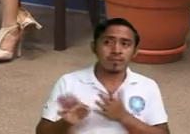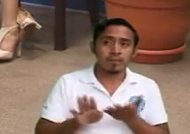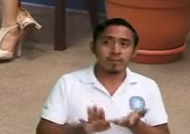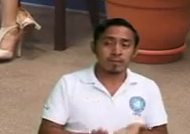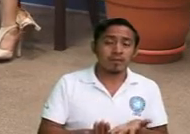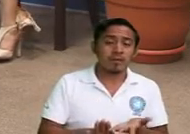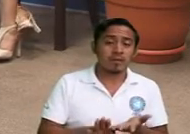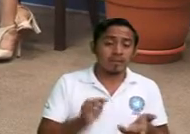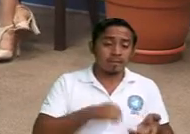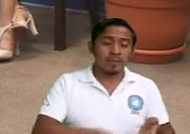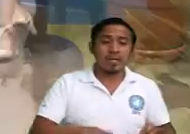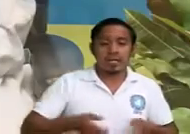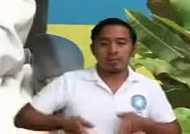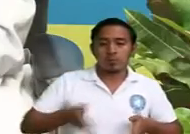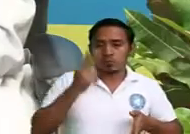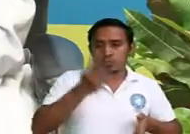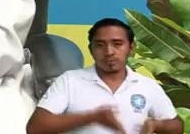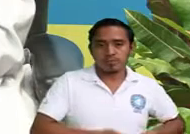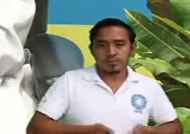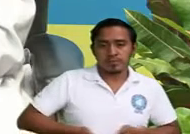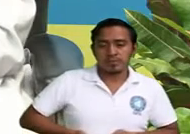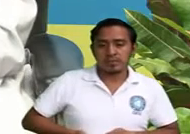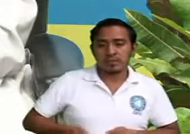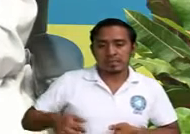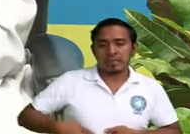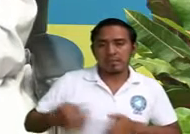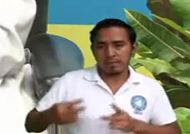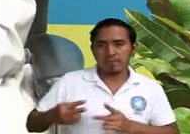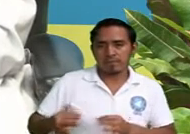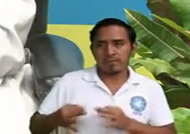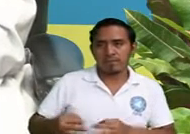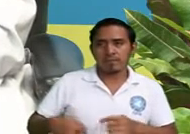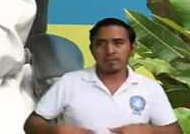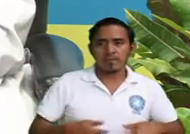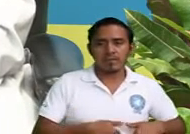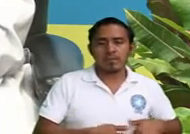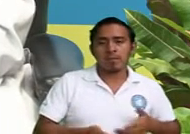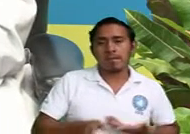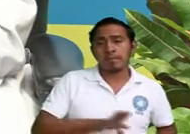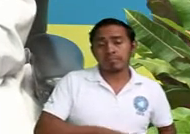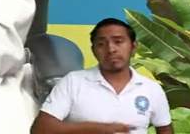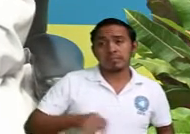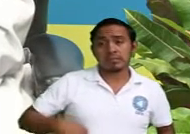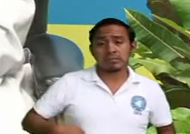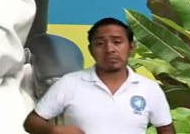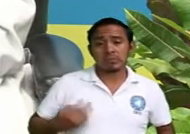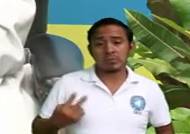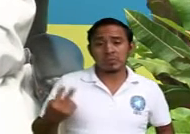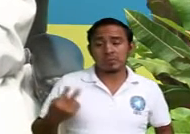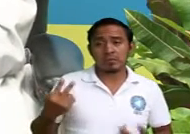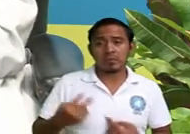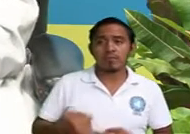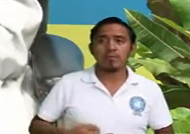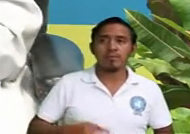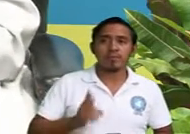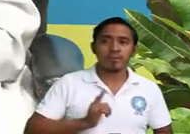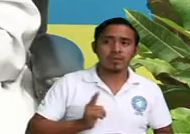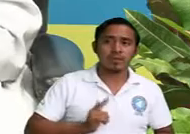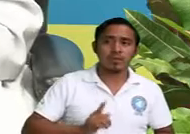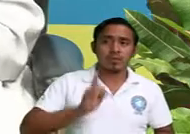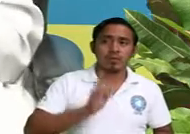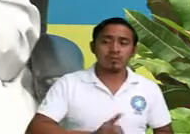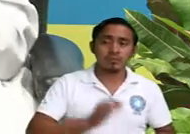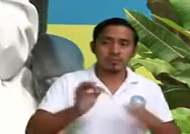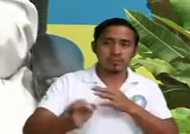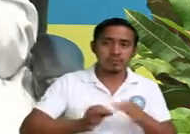los fetos. Y esa es otra cuestión, porque las pacientes a veces llegan con nosotros cuando generalmente tienen una placenta, y lo que te